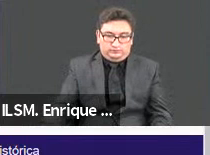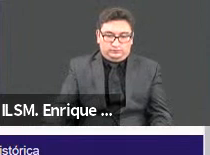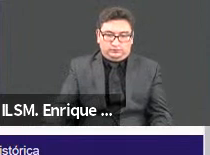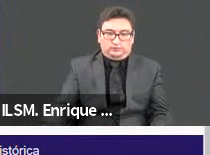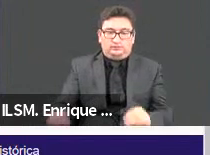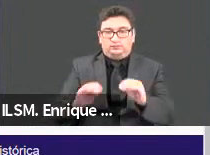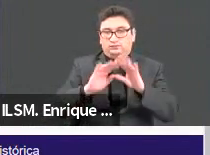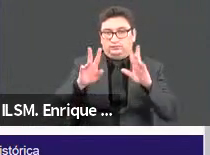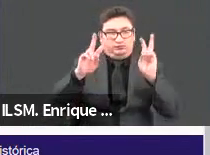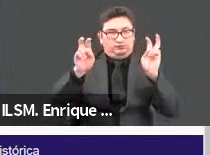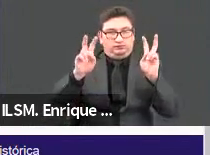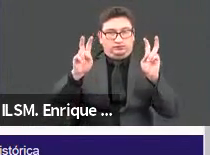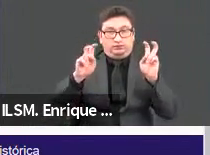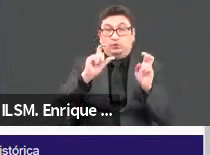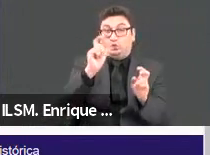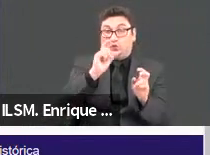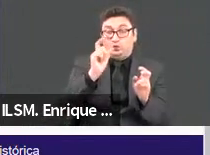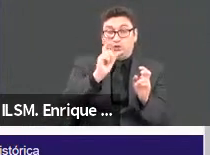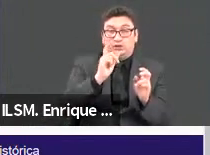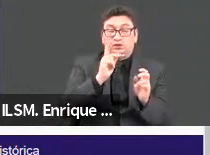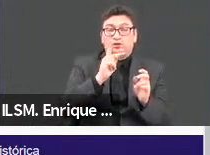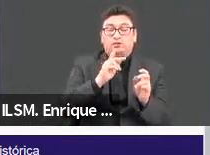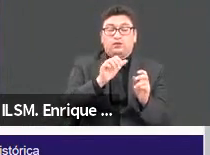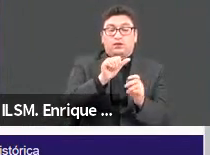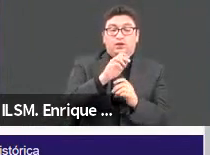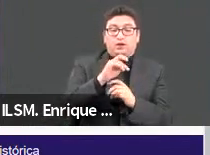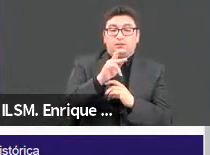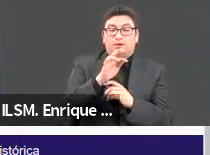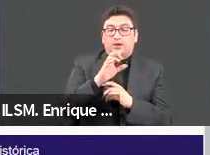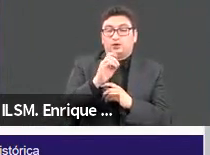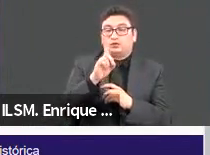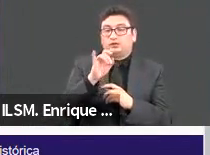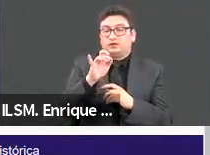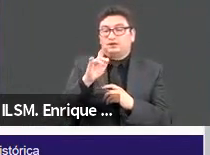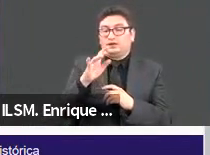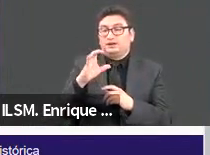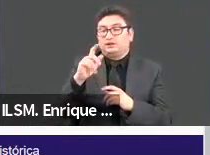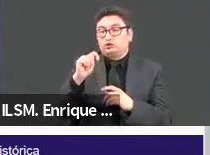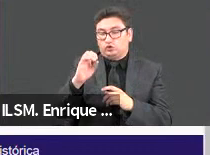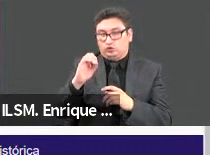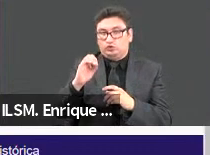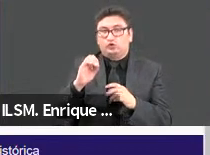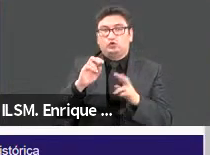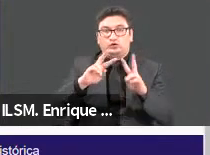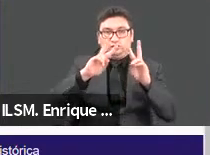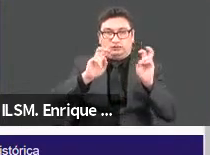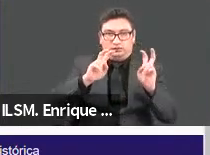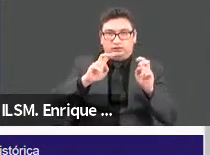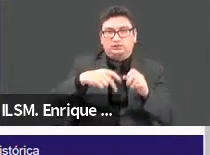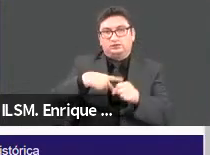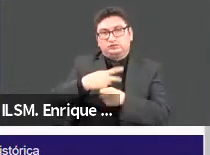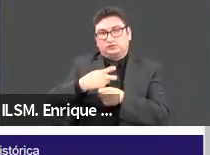Entrecomillado. Todo lo que se refiere al amparo directo en título y subtítulo.